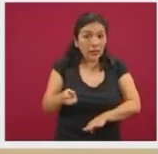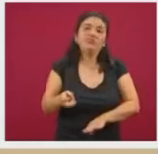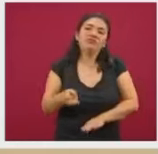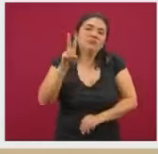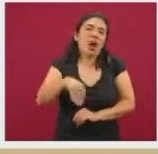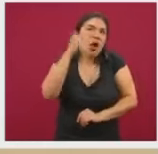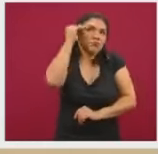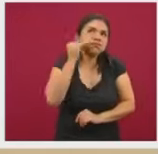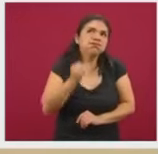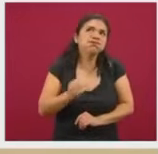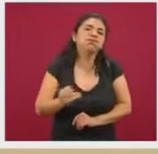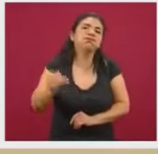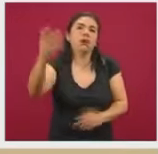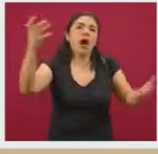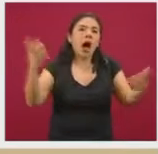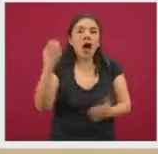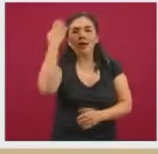tiempo.